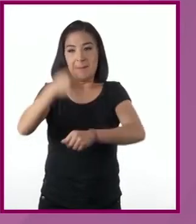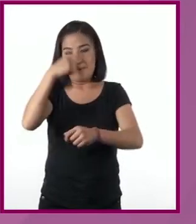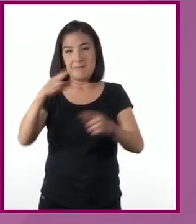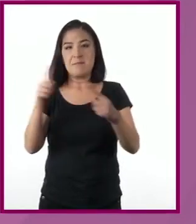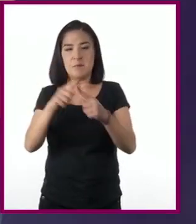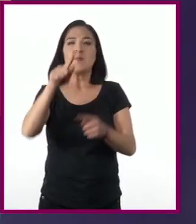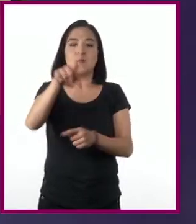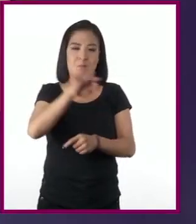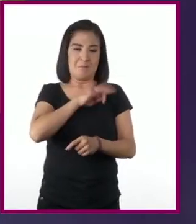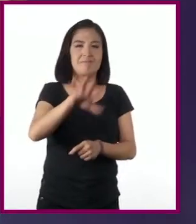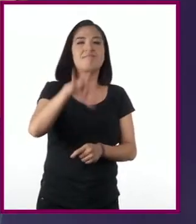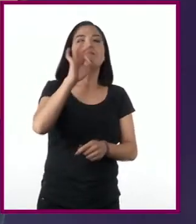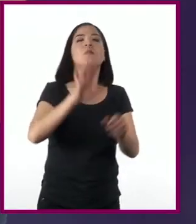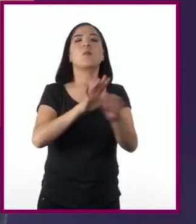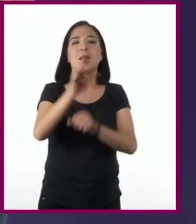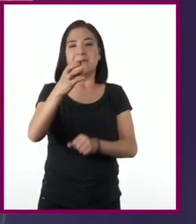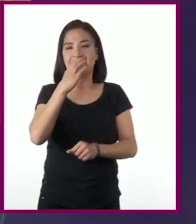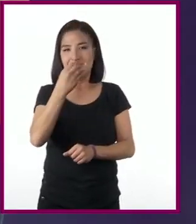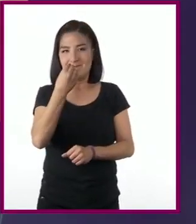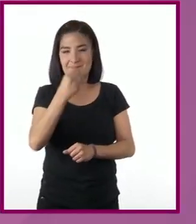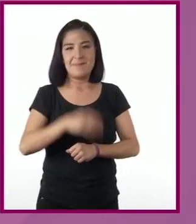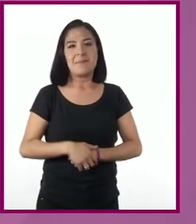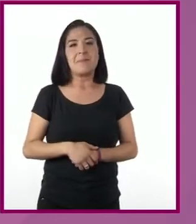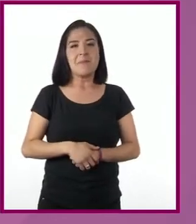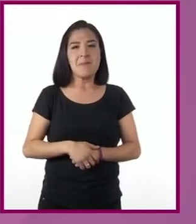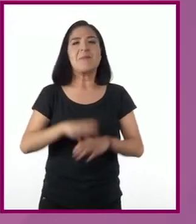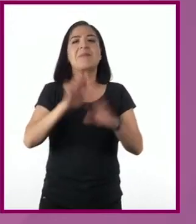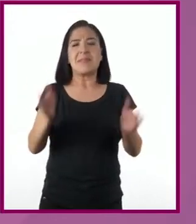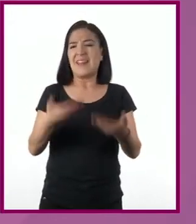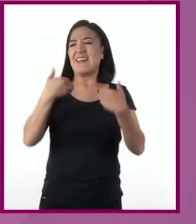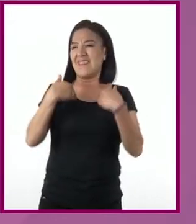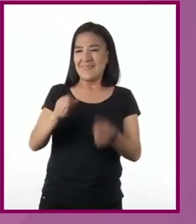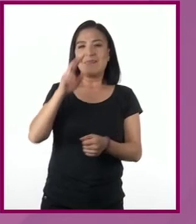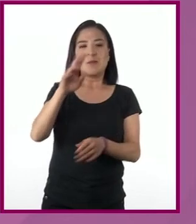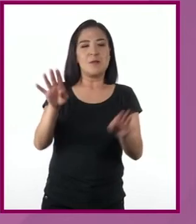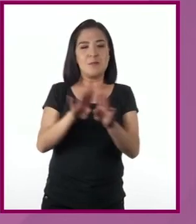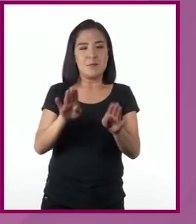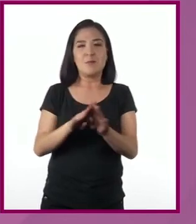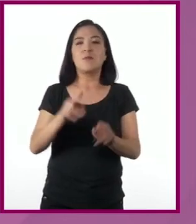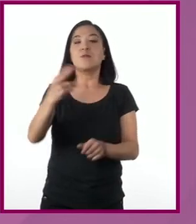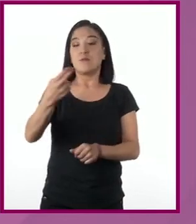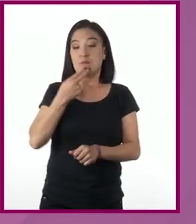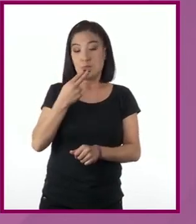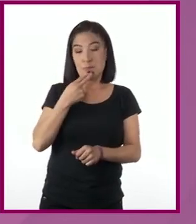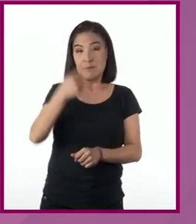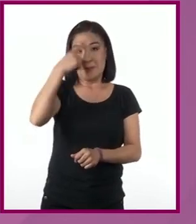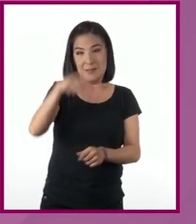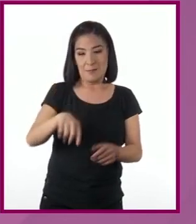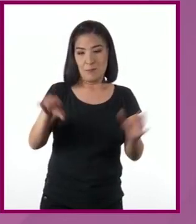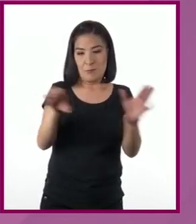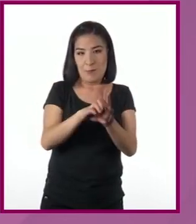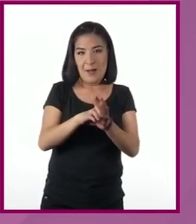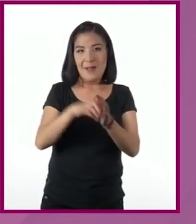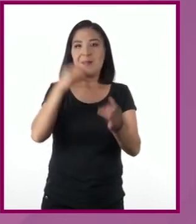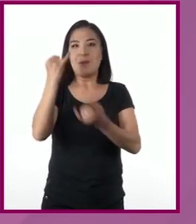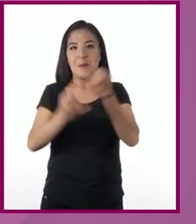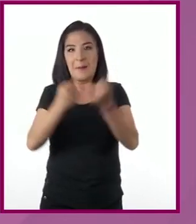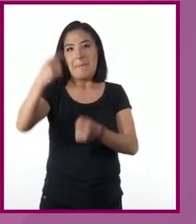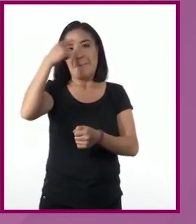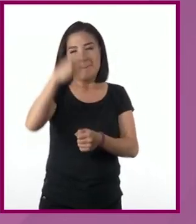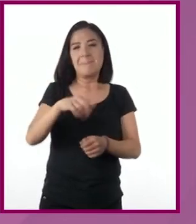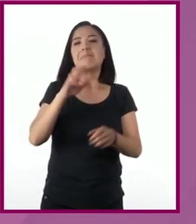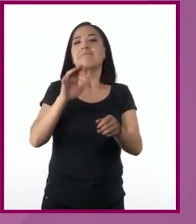cena. Ahí queda más claro el condicional. Entiendo que el que pueda usar la habitación para jugar o pueda escoger la